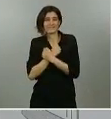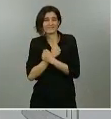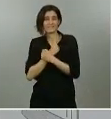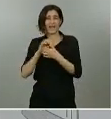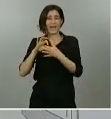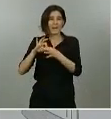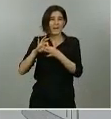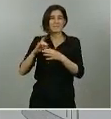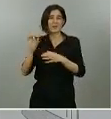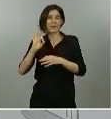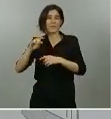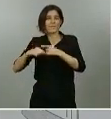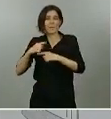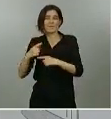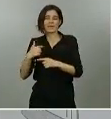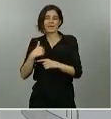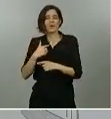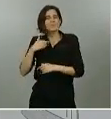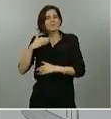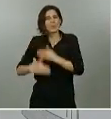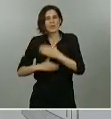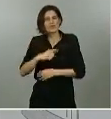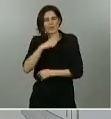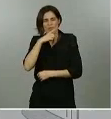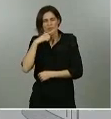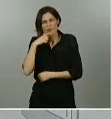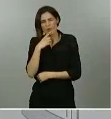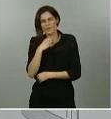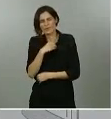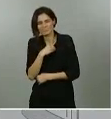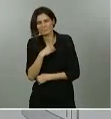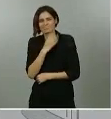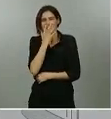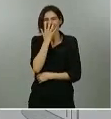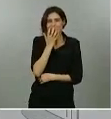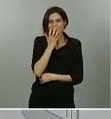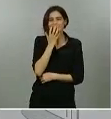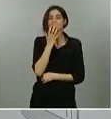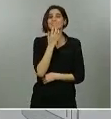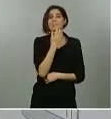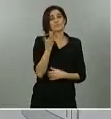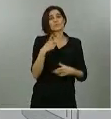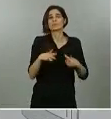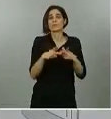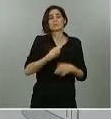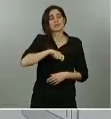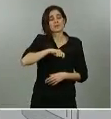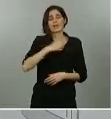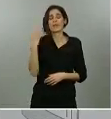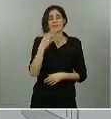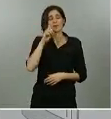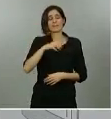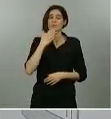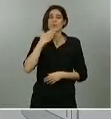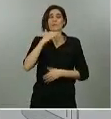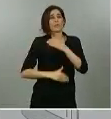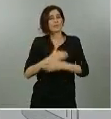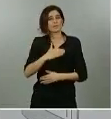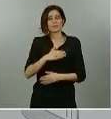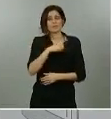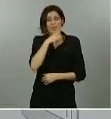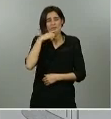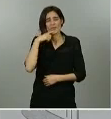ese duelo que nos permita expresar nuestro dolor y nuestro profundo respeto y memoria por los que hemos perdido. Y también afrontar